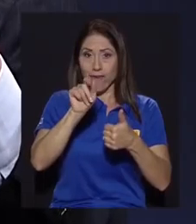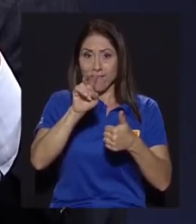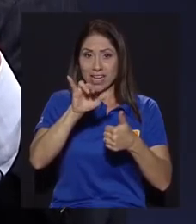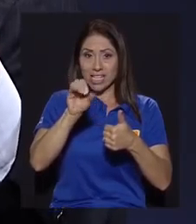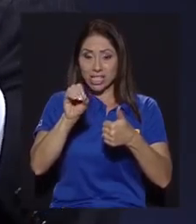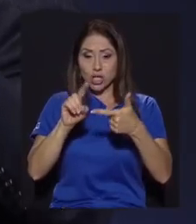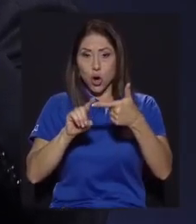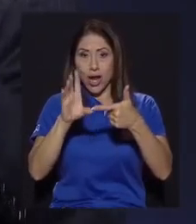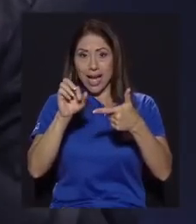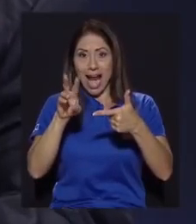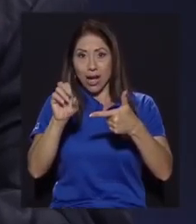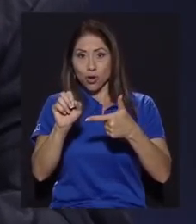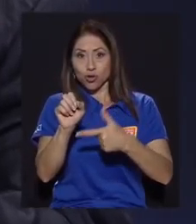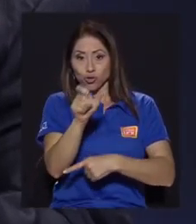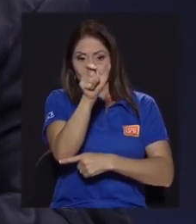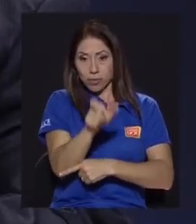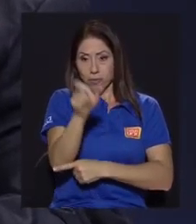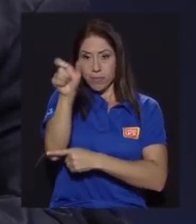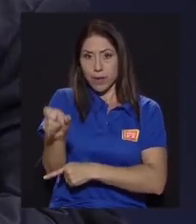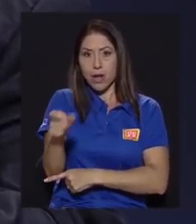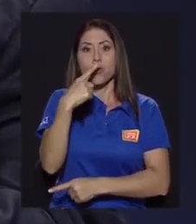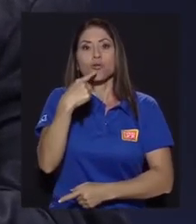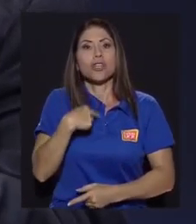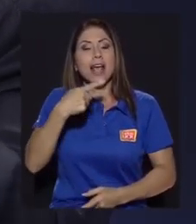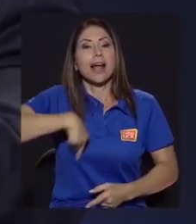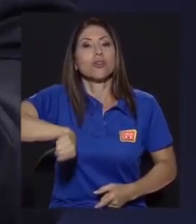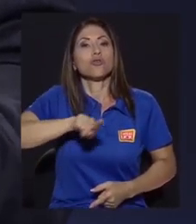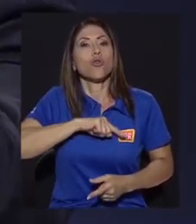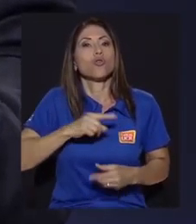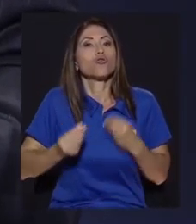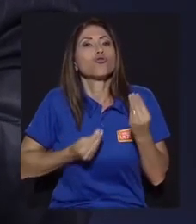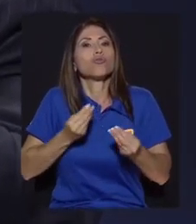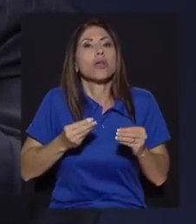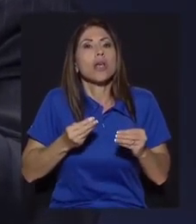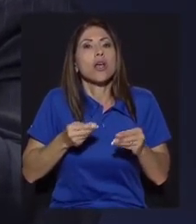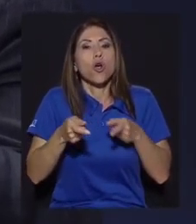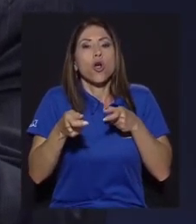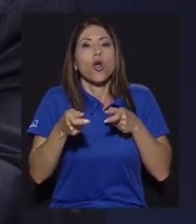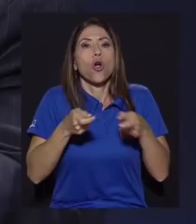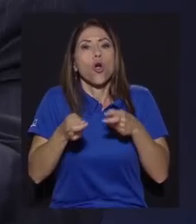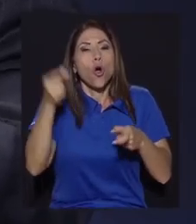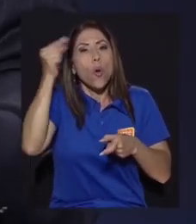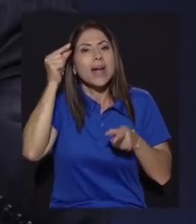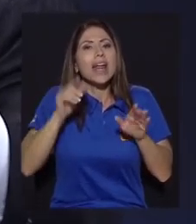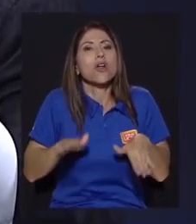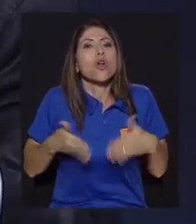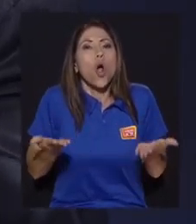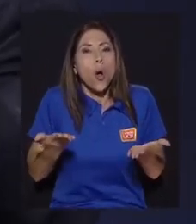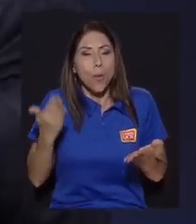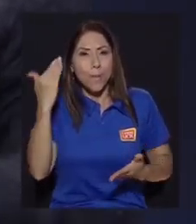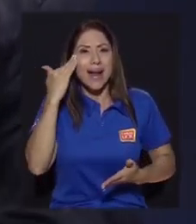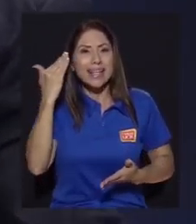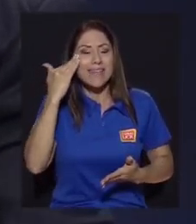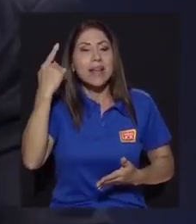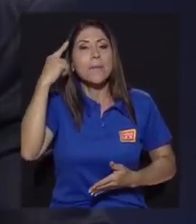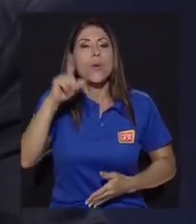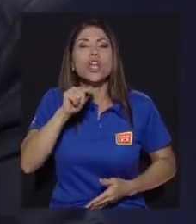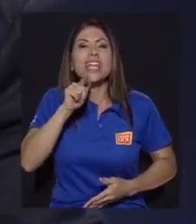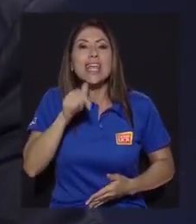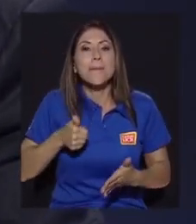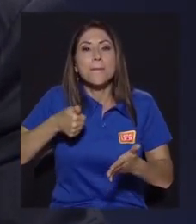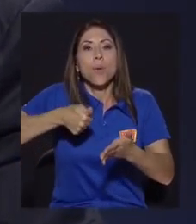y don carlos nos digan a nosotros los ciudadanos cómo están cómo van a gobernar para saber por quién votar a aquellos